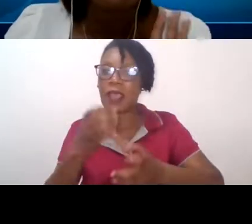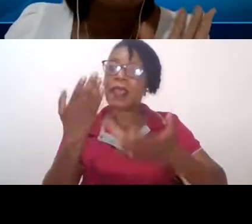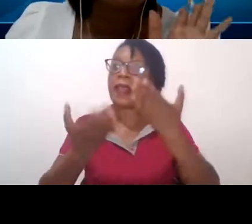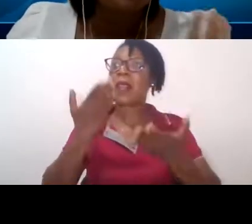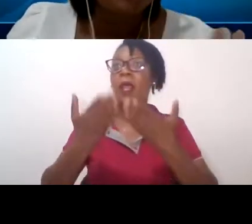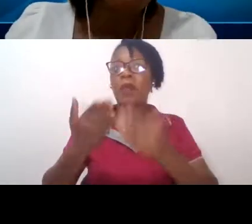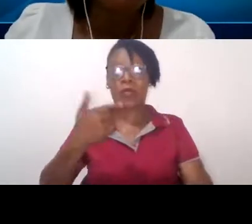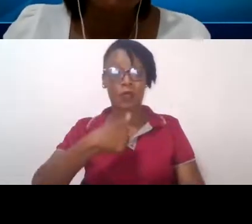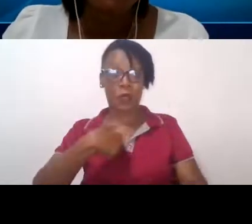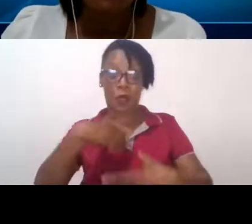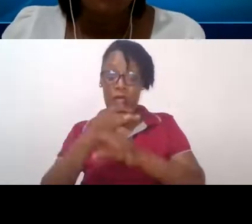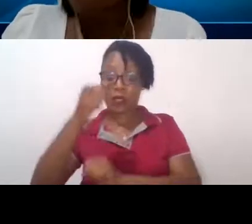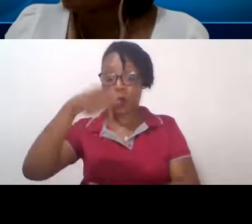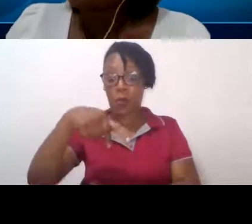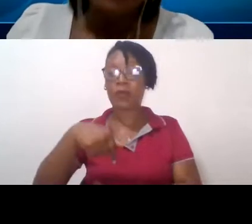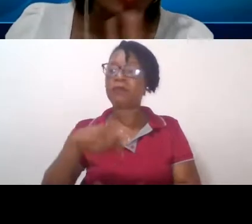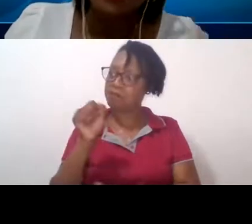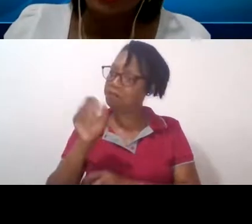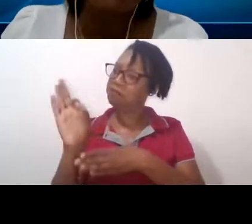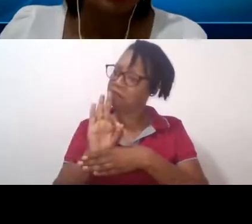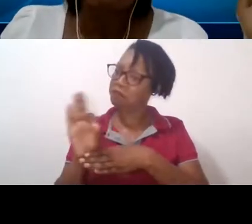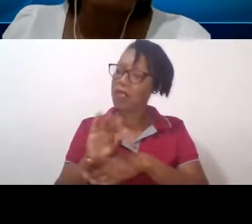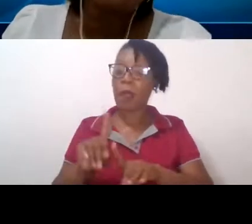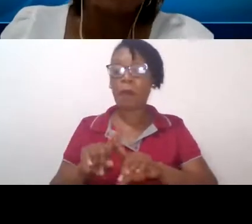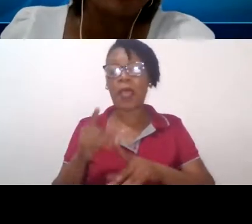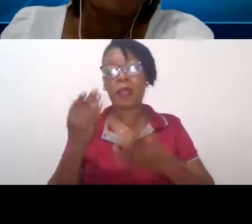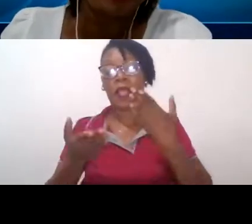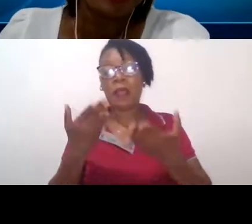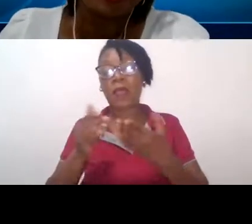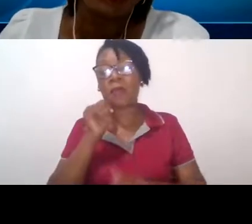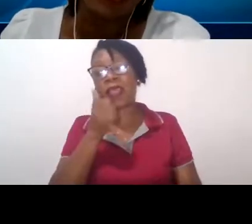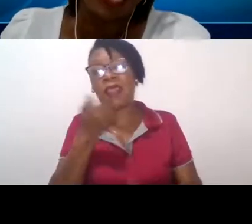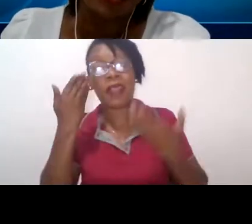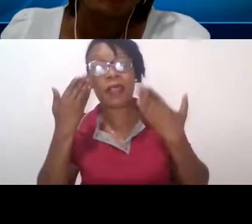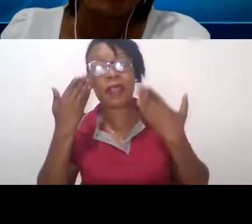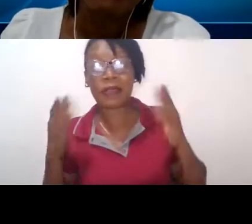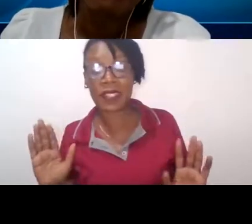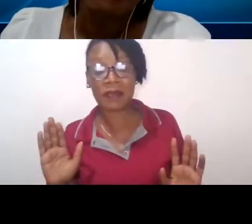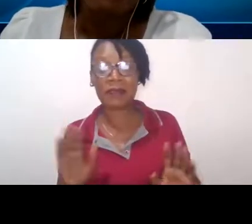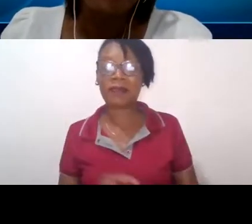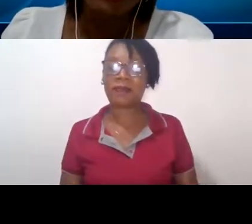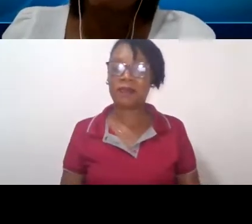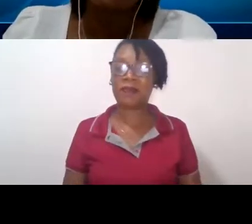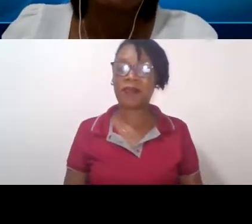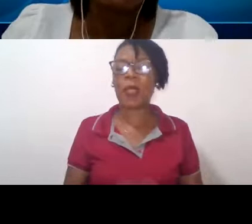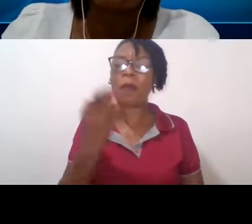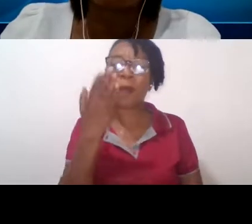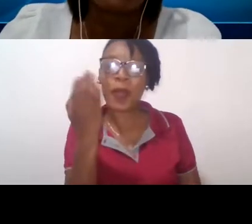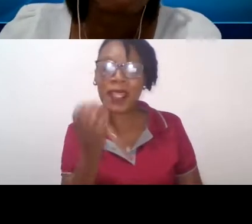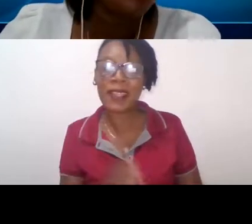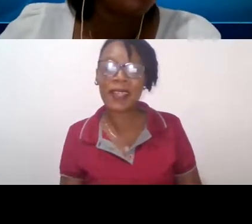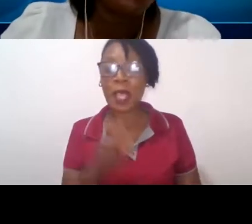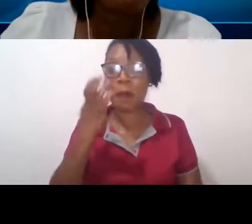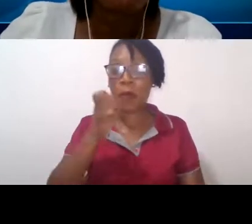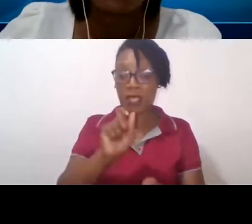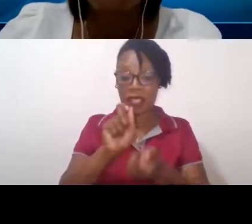que lo que yo hice hoy me funcionó, pero eso no quiere decir que mañana me va a funcionar con el estudiante. ¿Por qué? Porque cambió